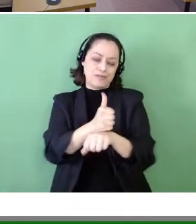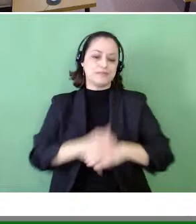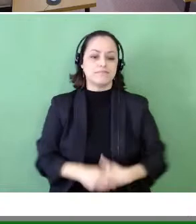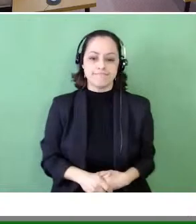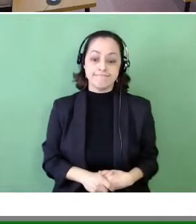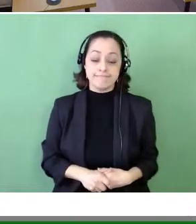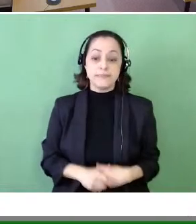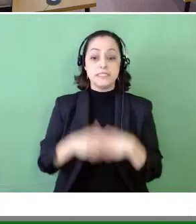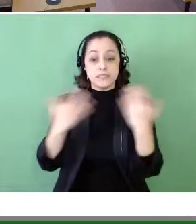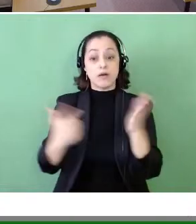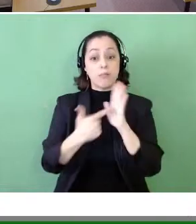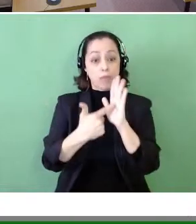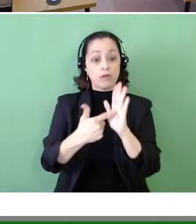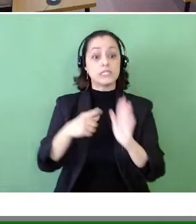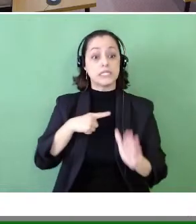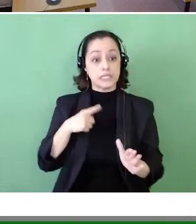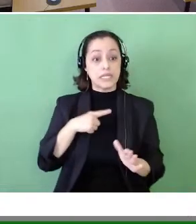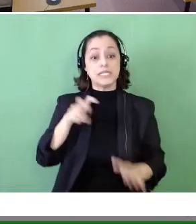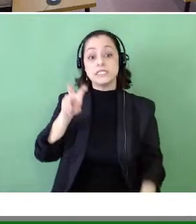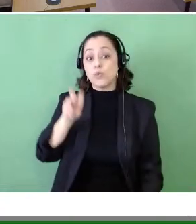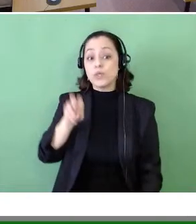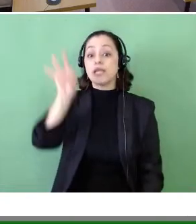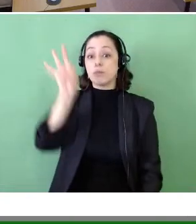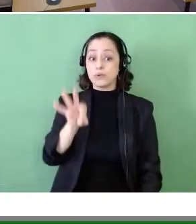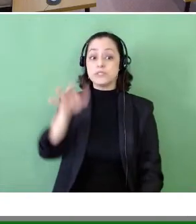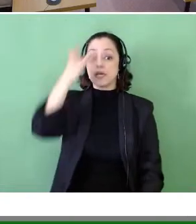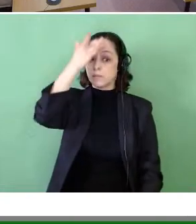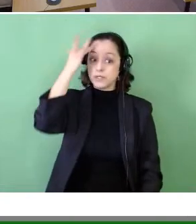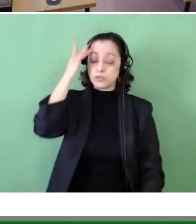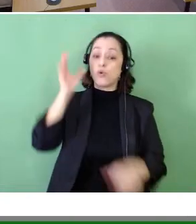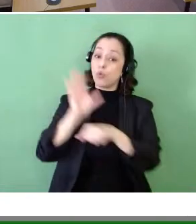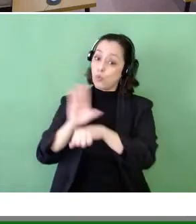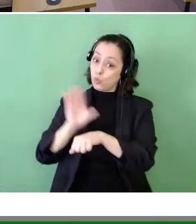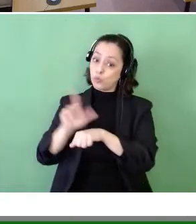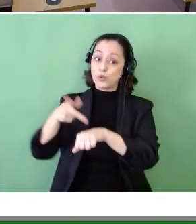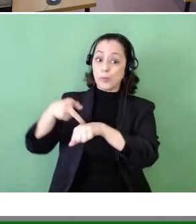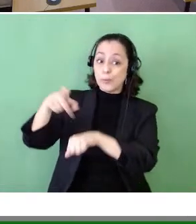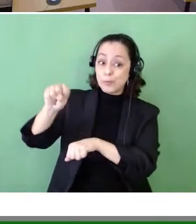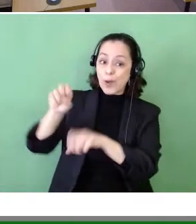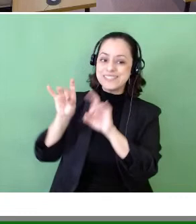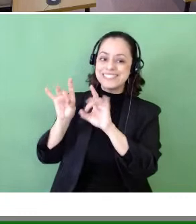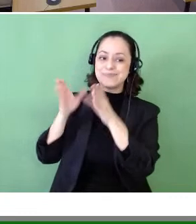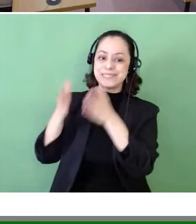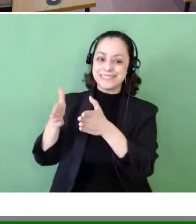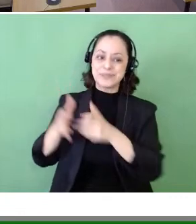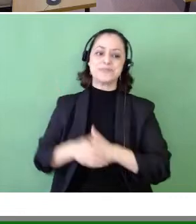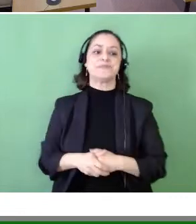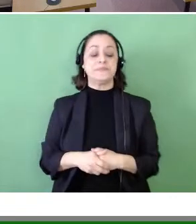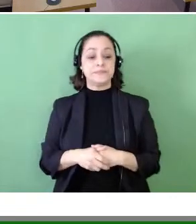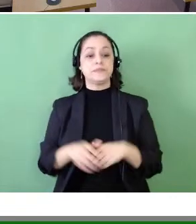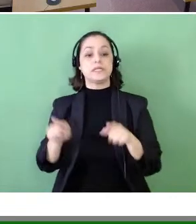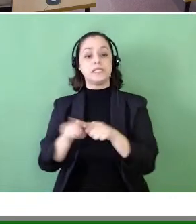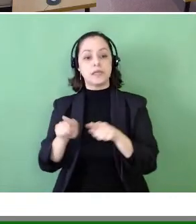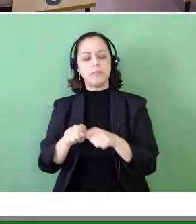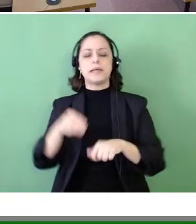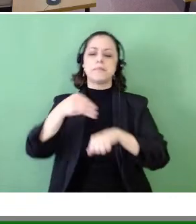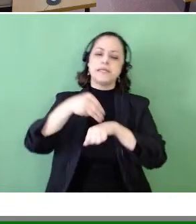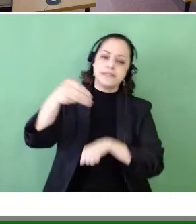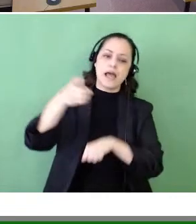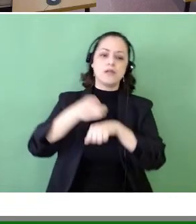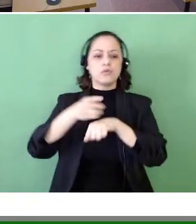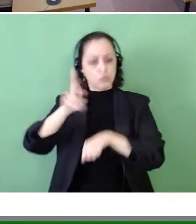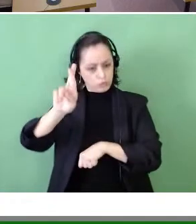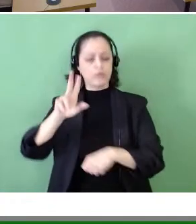que tenemos más del 50% que tienen cursos de especialización y también de máster, de doctorado y